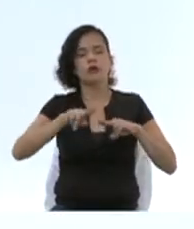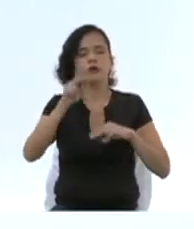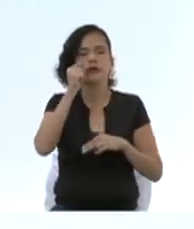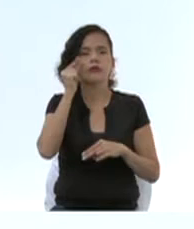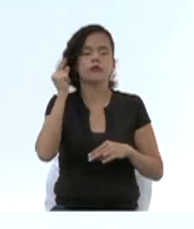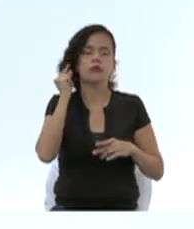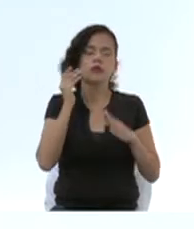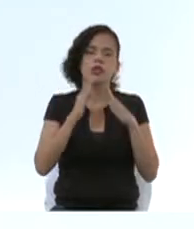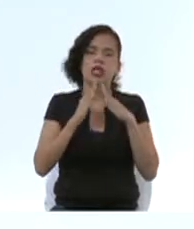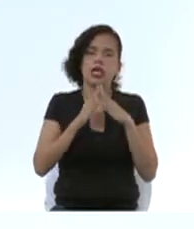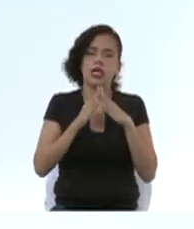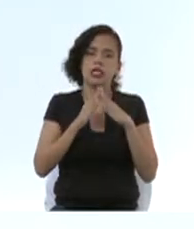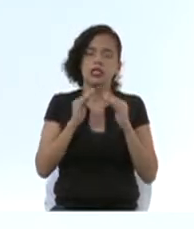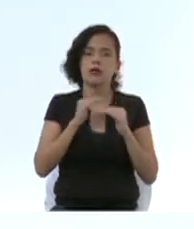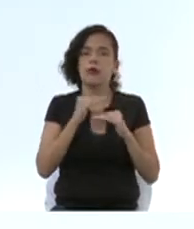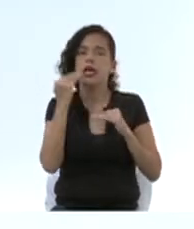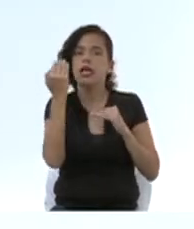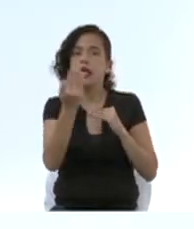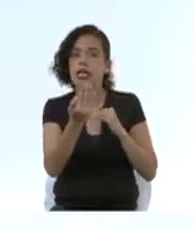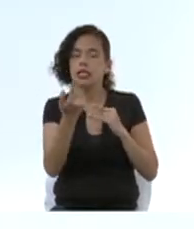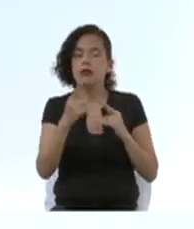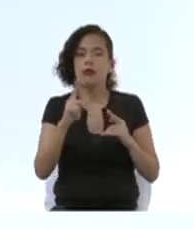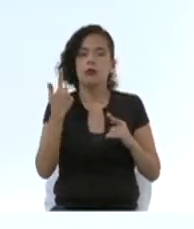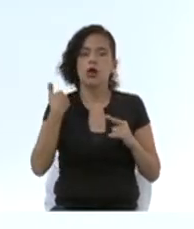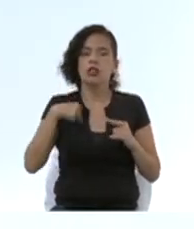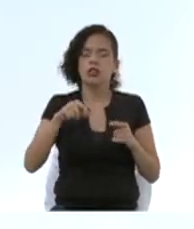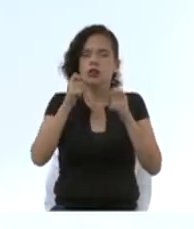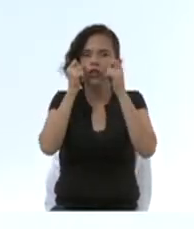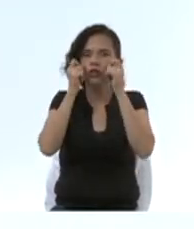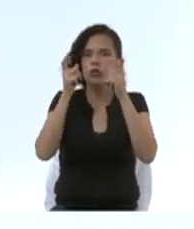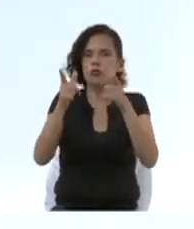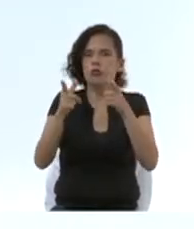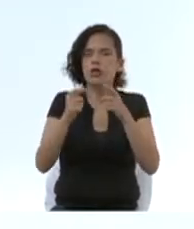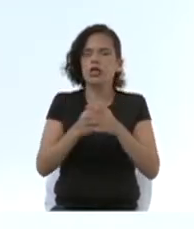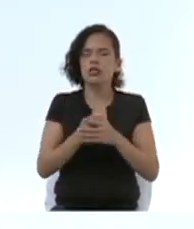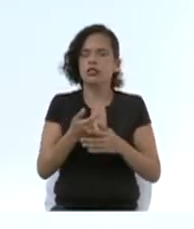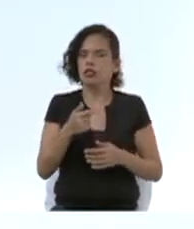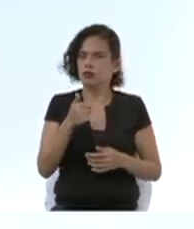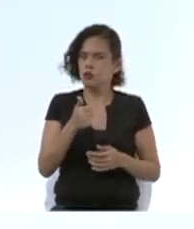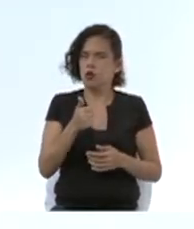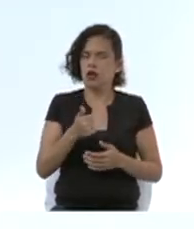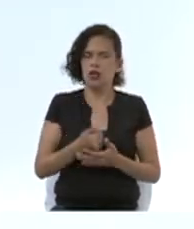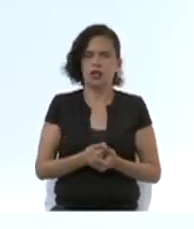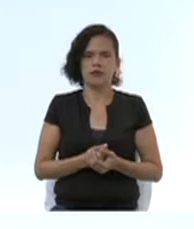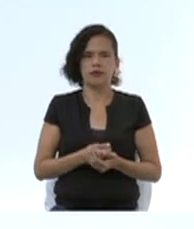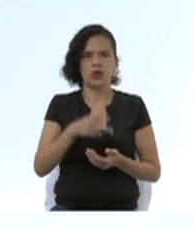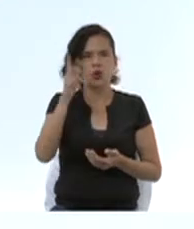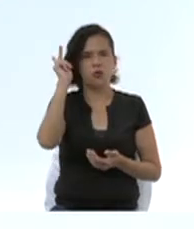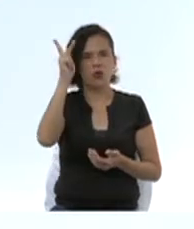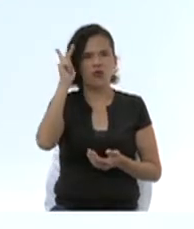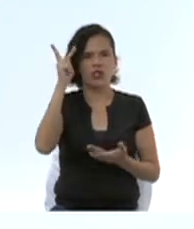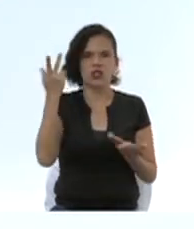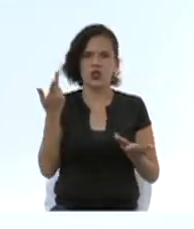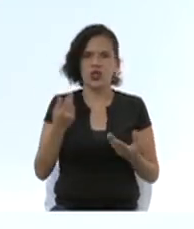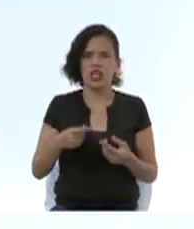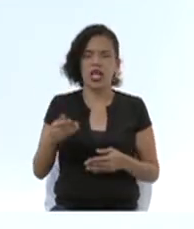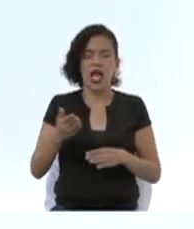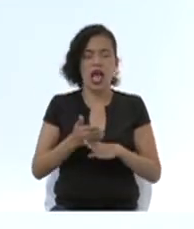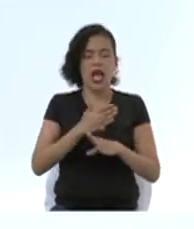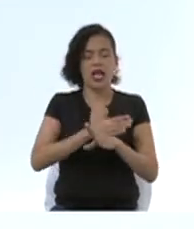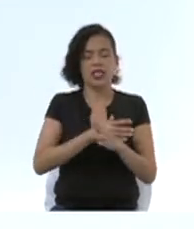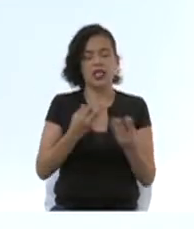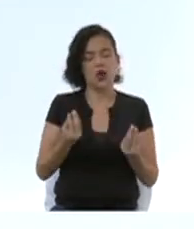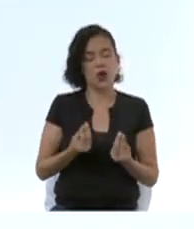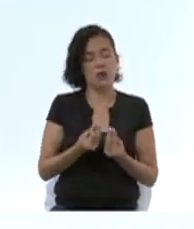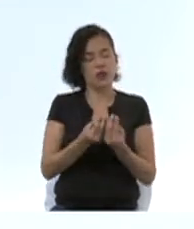casa que más adelante vamos a tener una sorpresa bien agradable con profesores que nos han estado acompañando